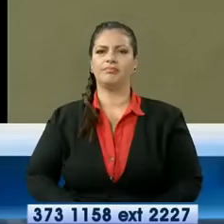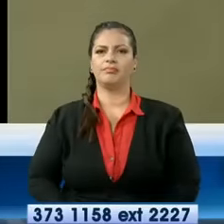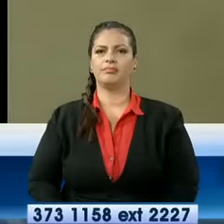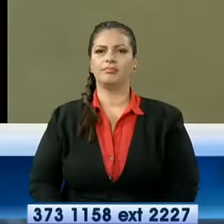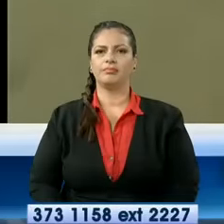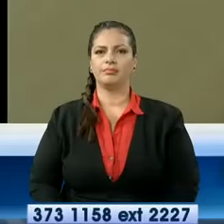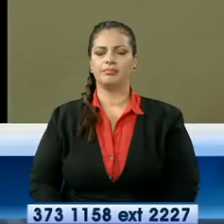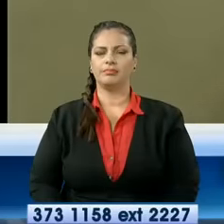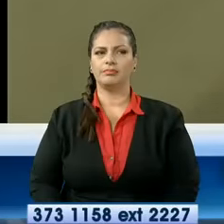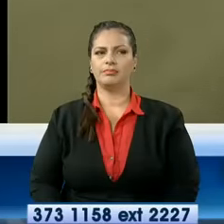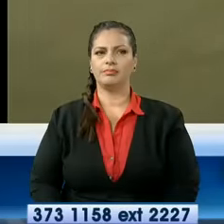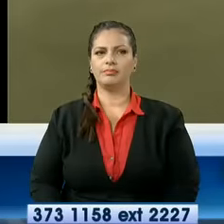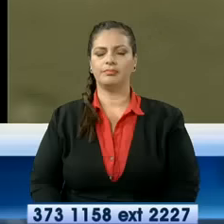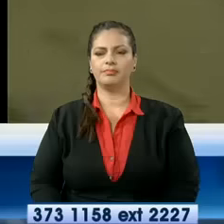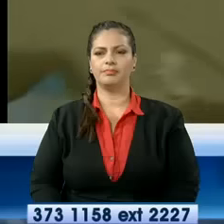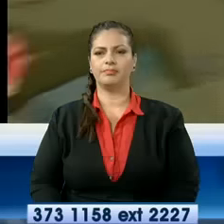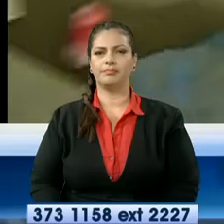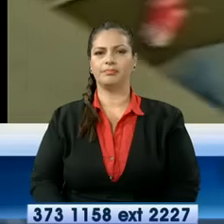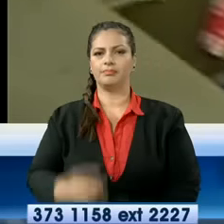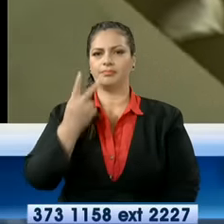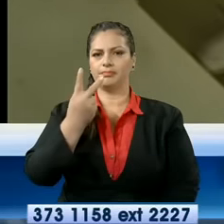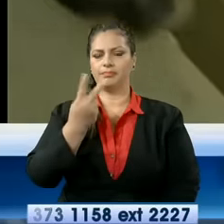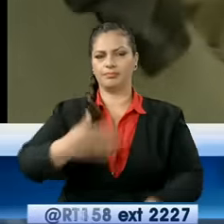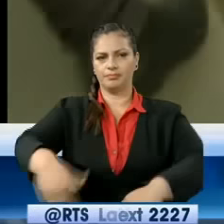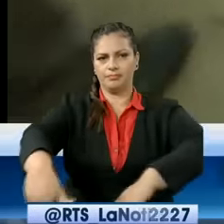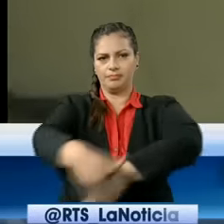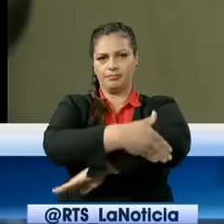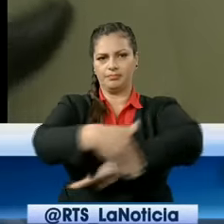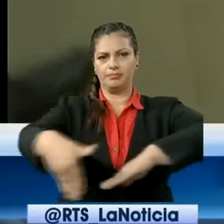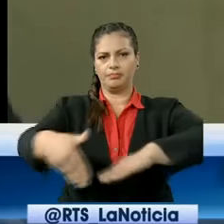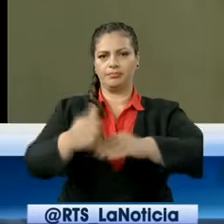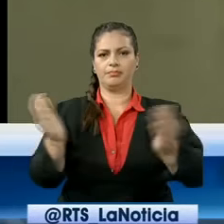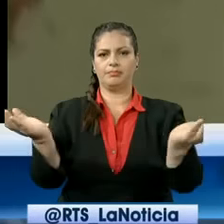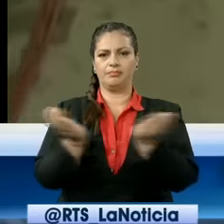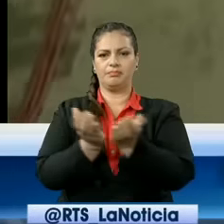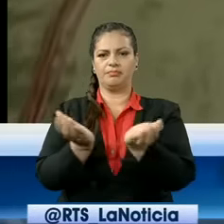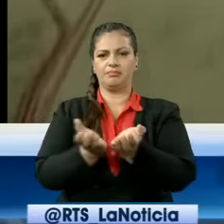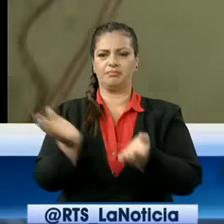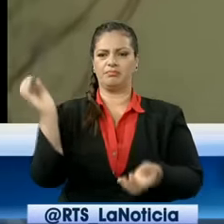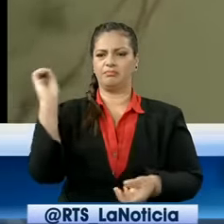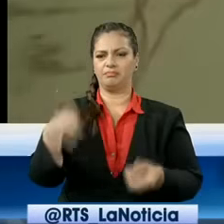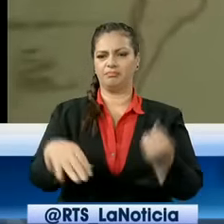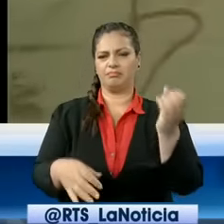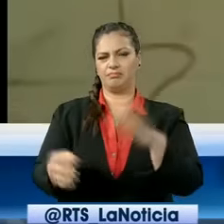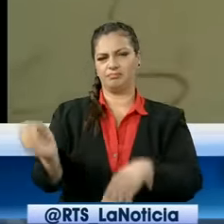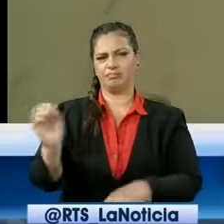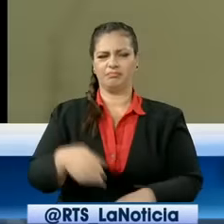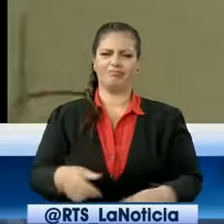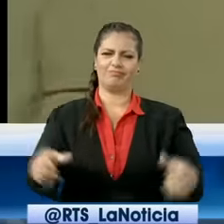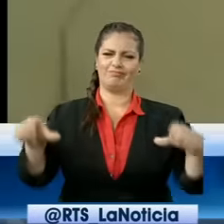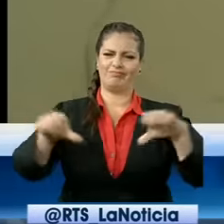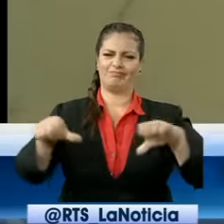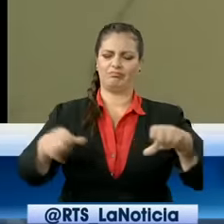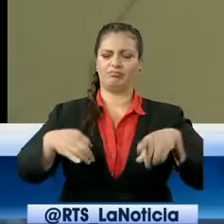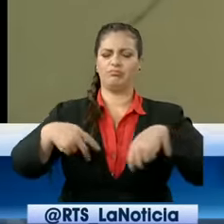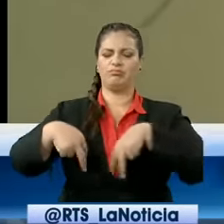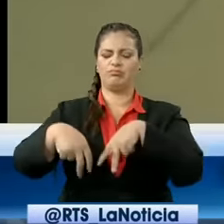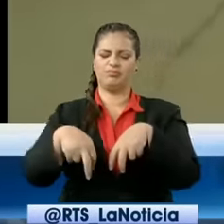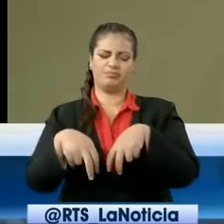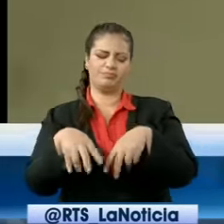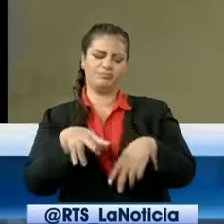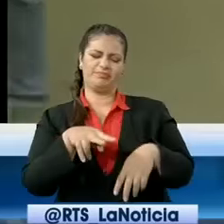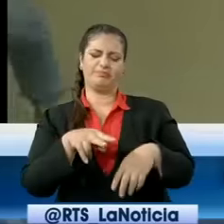a un costado de la calle, y lo que genera malestar también para los transeúntes y las personas